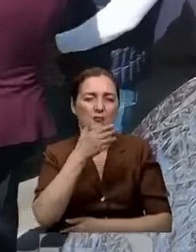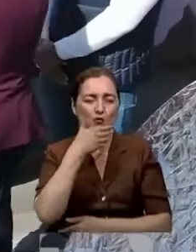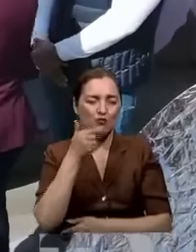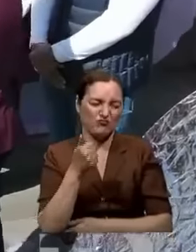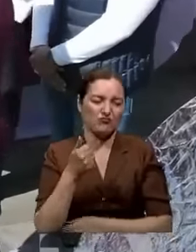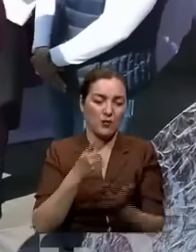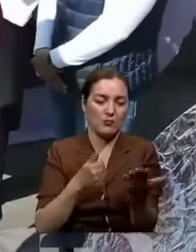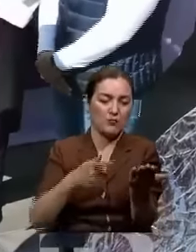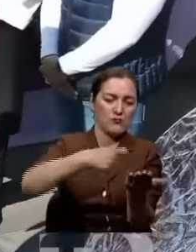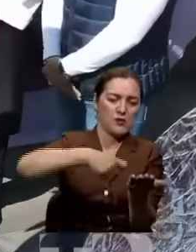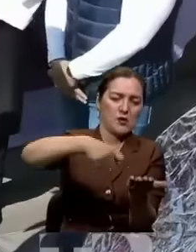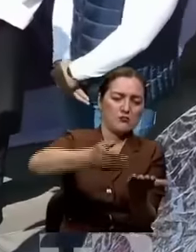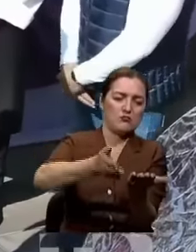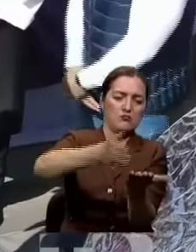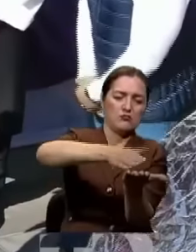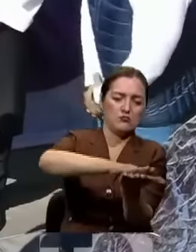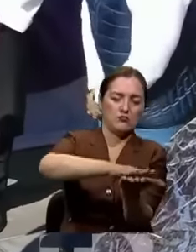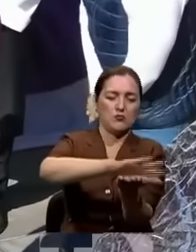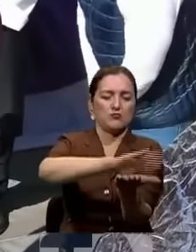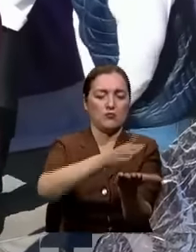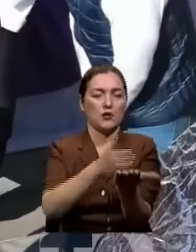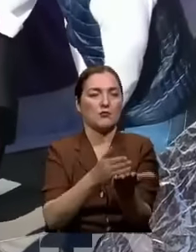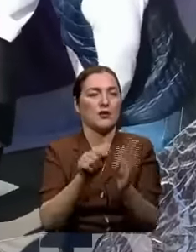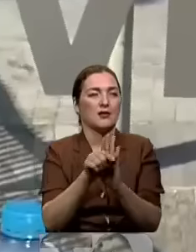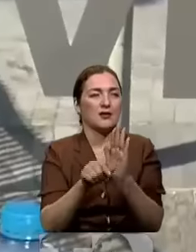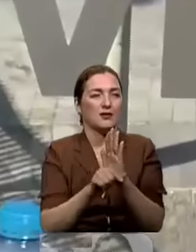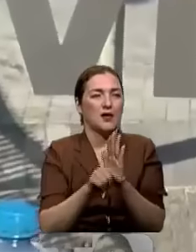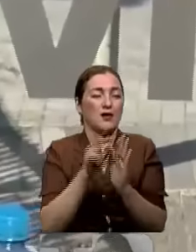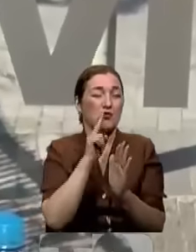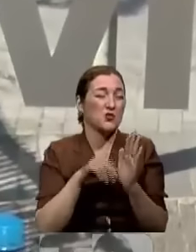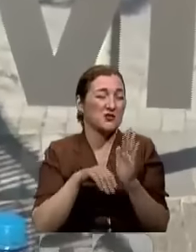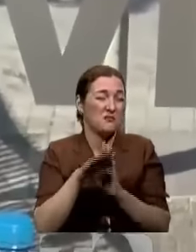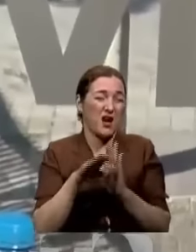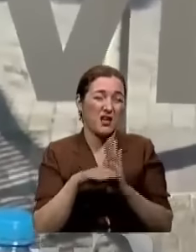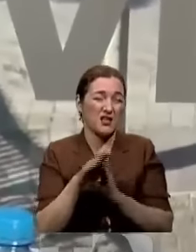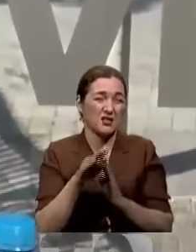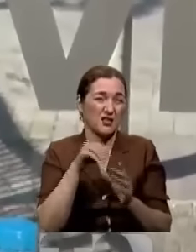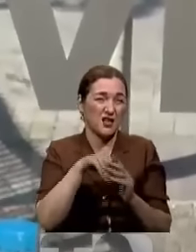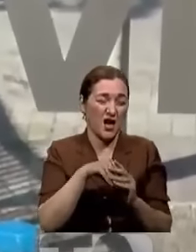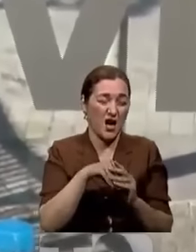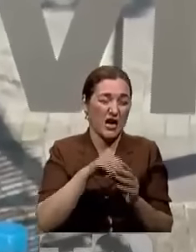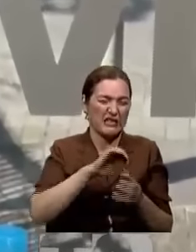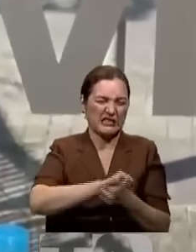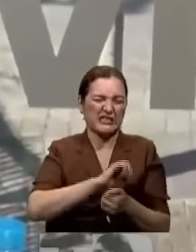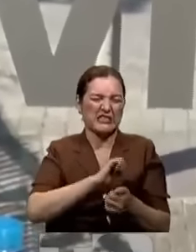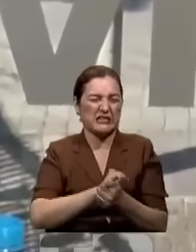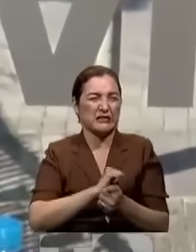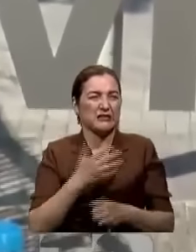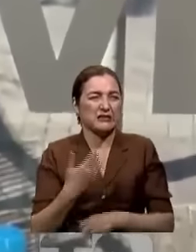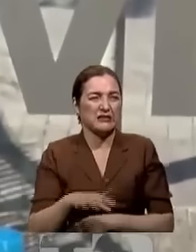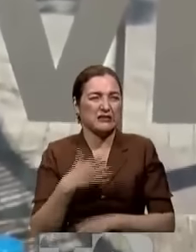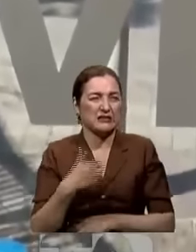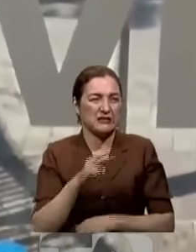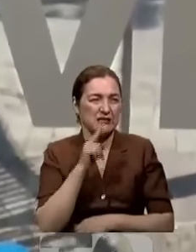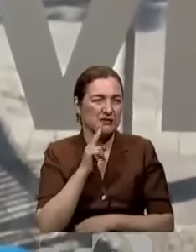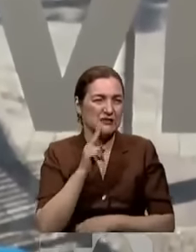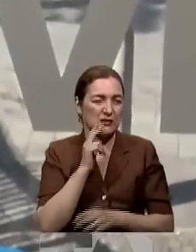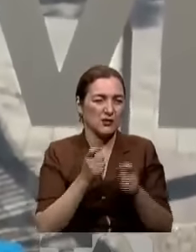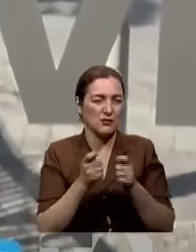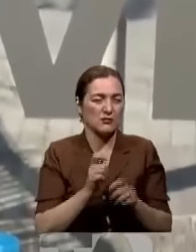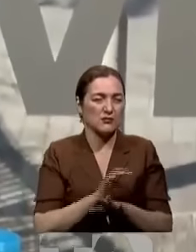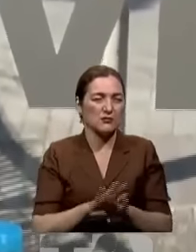Bueno, sí. Y parece que... Solo tener ahí un detallito que no sea tan dulce, porque el relleno al ser de higos con queso, el higo es súper dulcecito, controlar